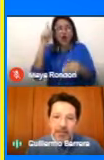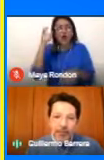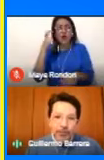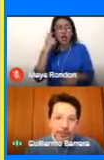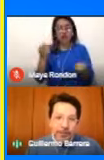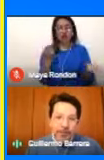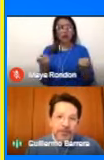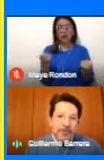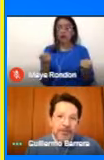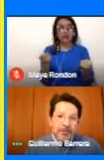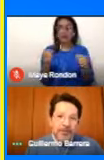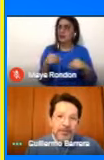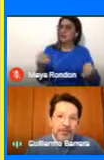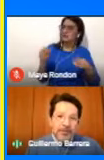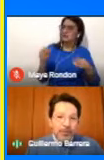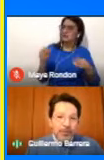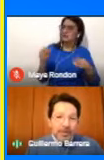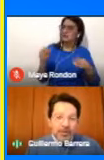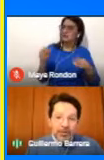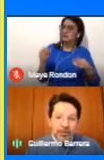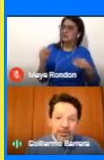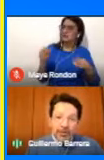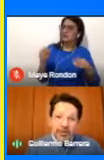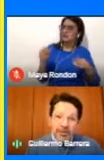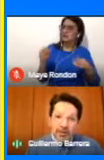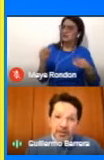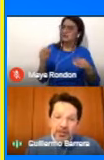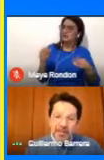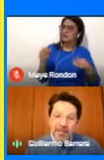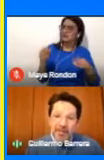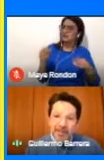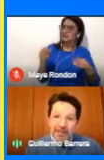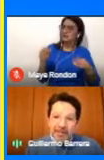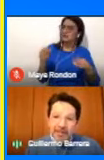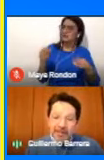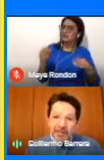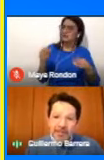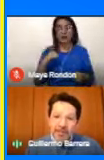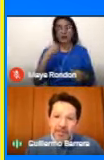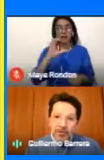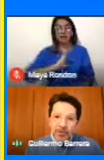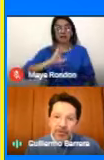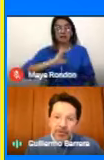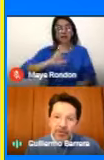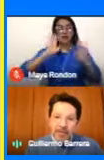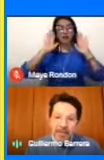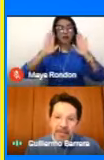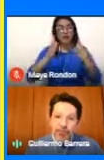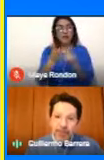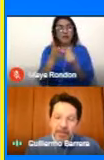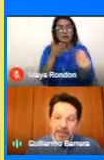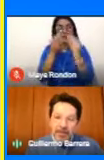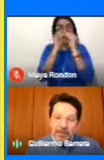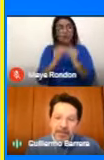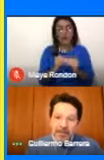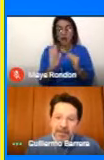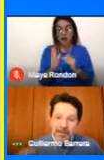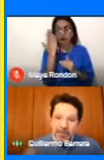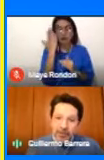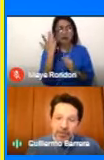territorios a decir, un momento, nosotros somos un territorio que tiene unas características y unas condiciones que